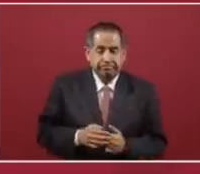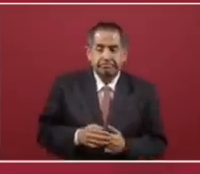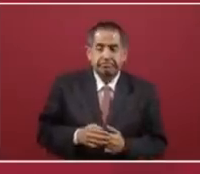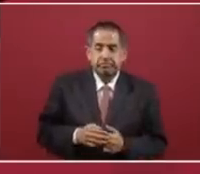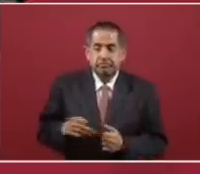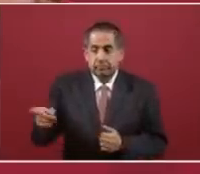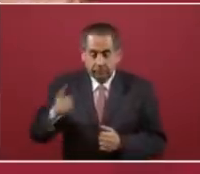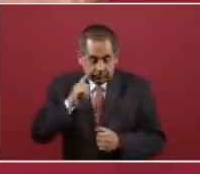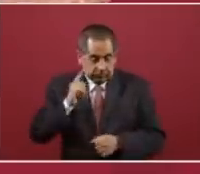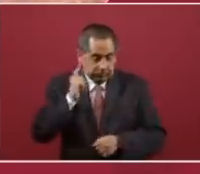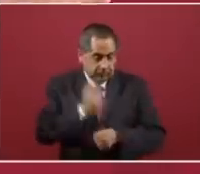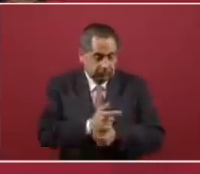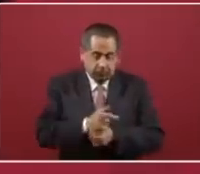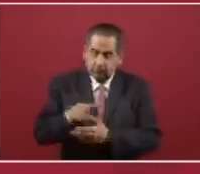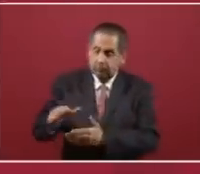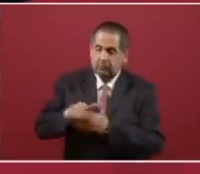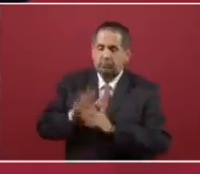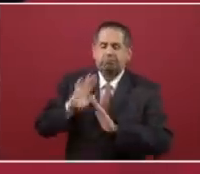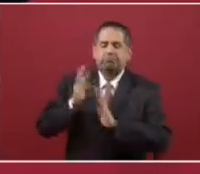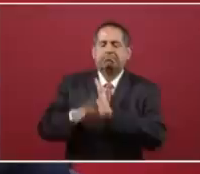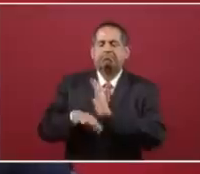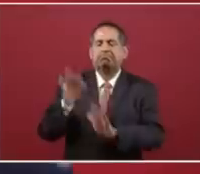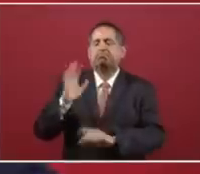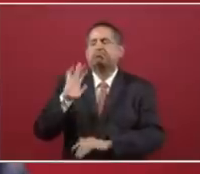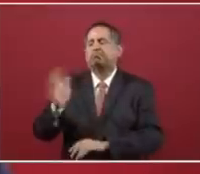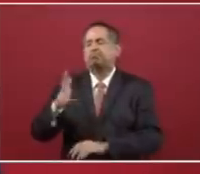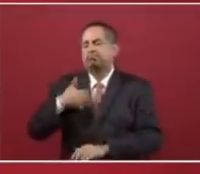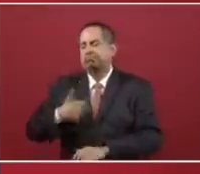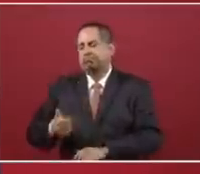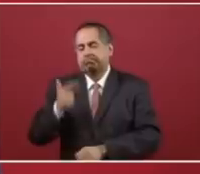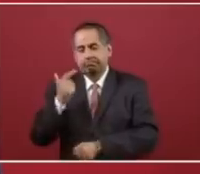y cuando me habla y si ya lo tengo